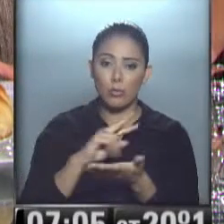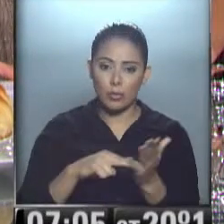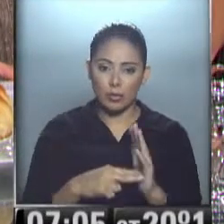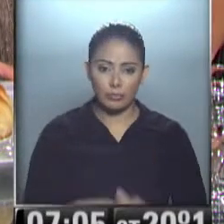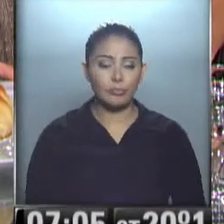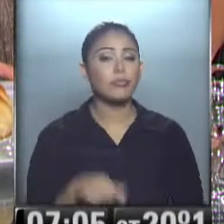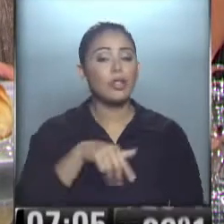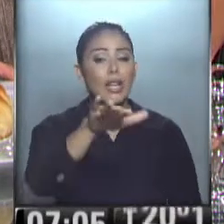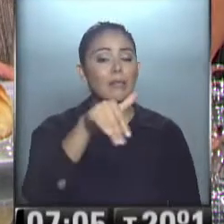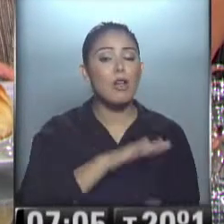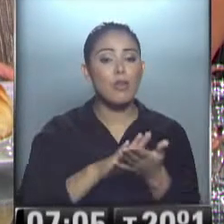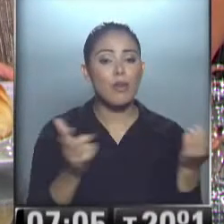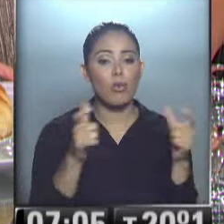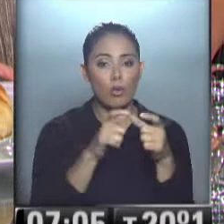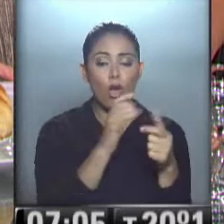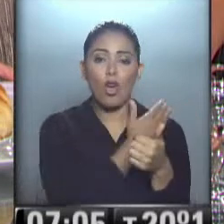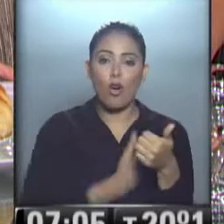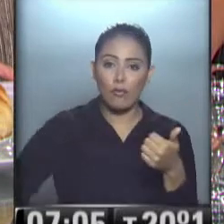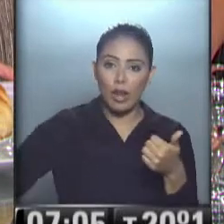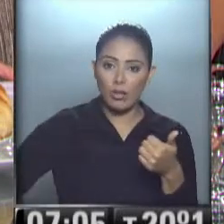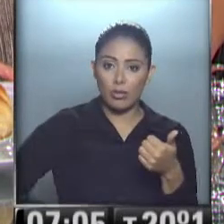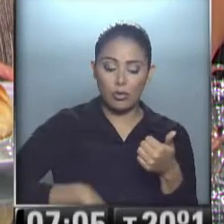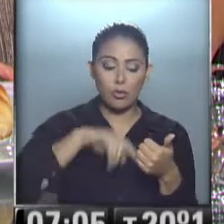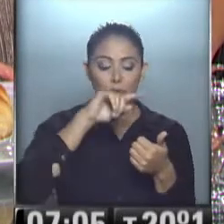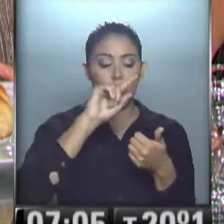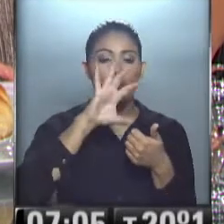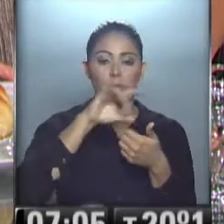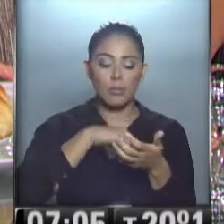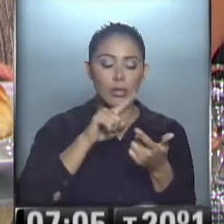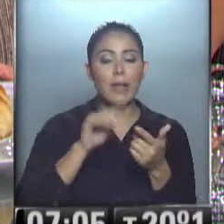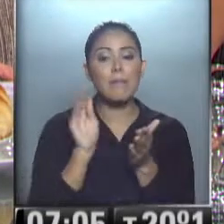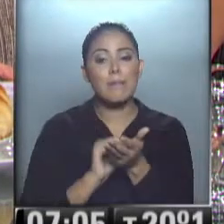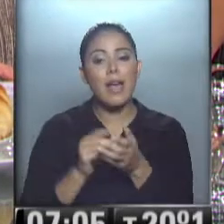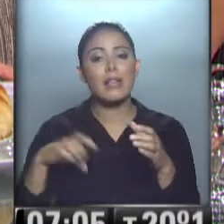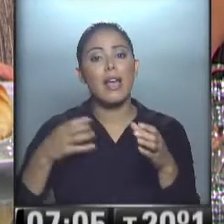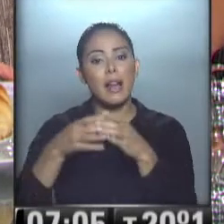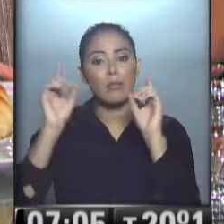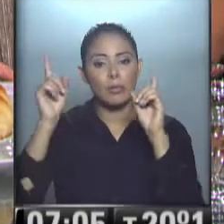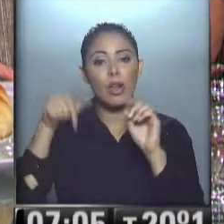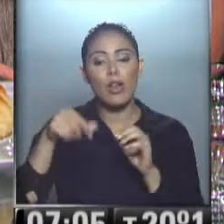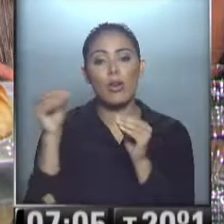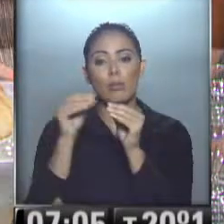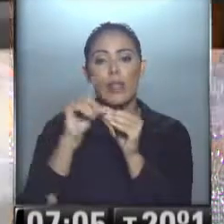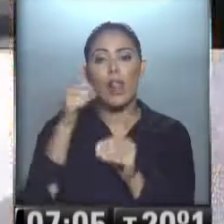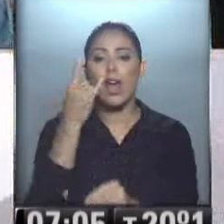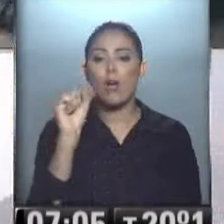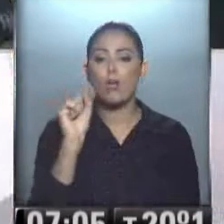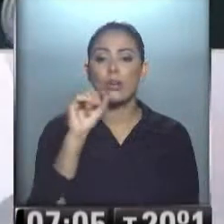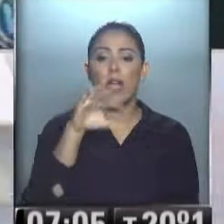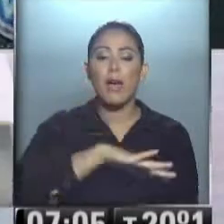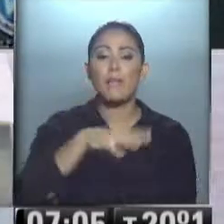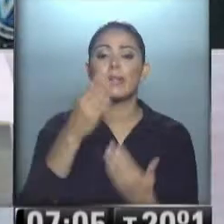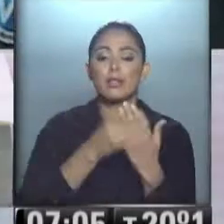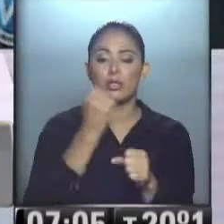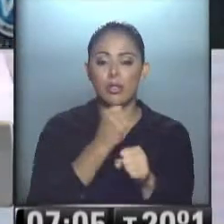convocado para una reunión entre el gobierno y los gremios docentes casi logra maiocchi en la plata en el ministerio de trabajo para darnos todos los